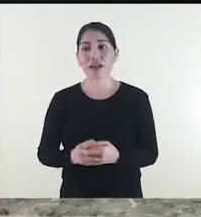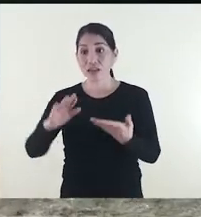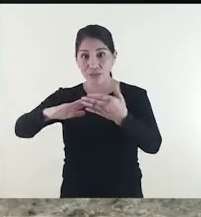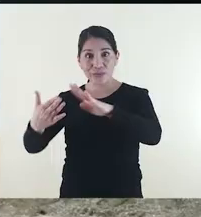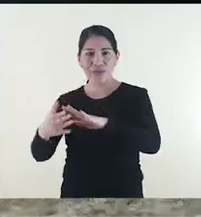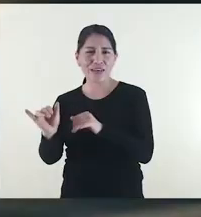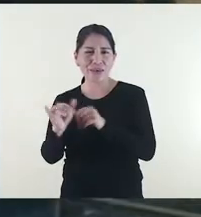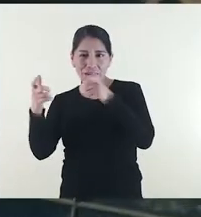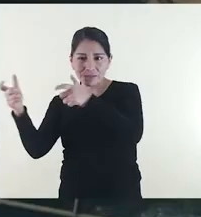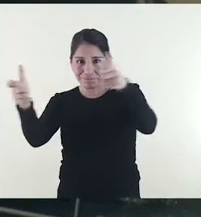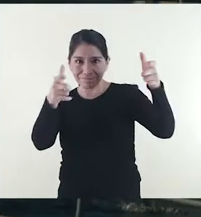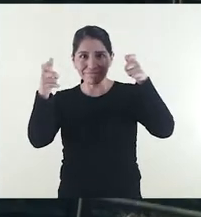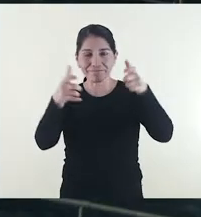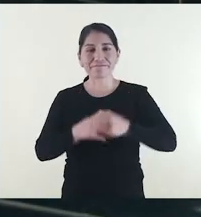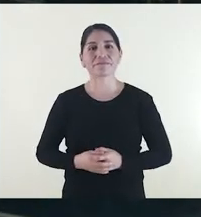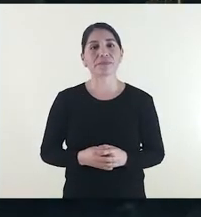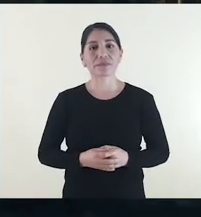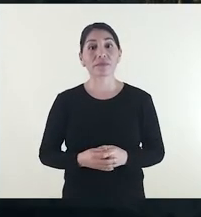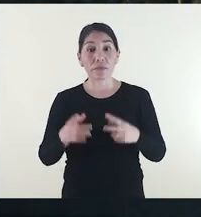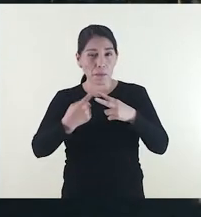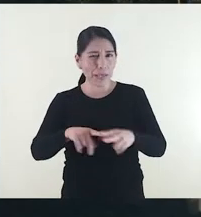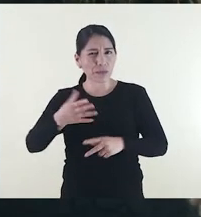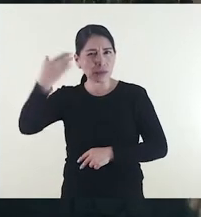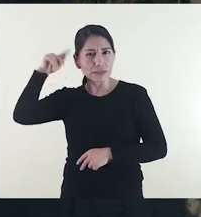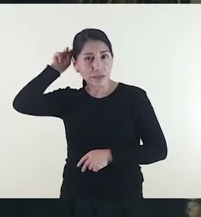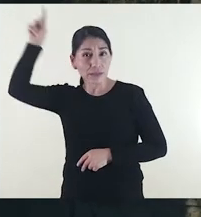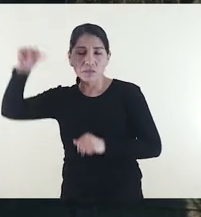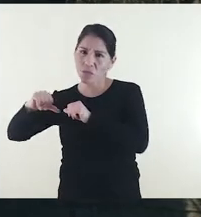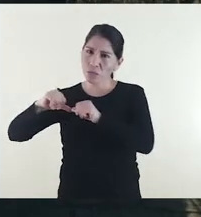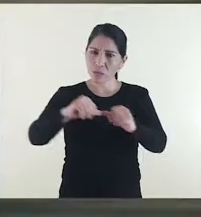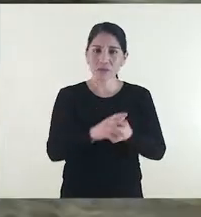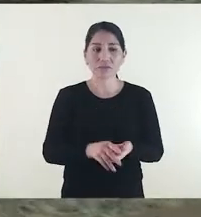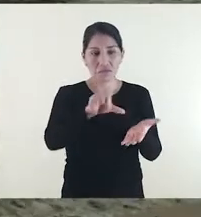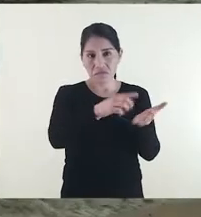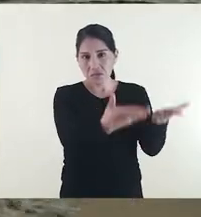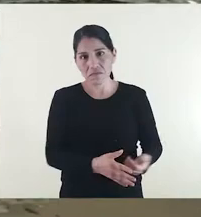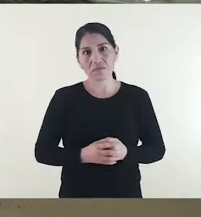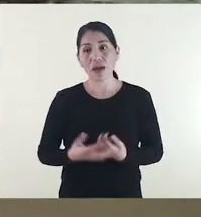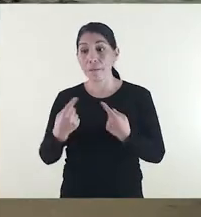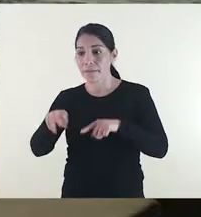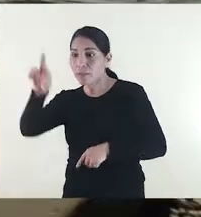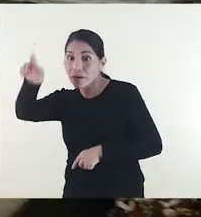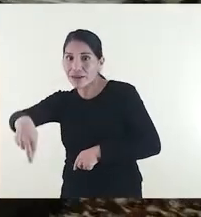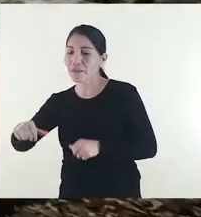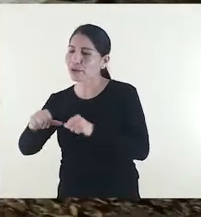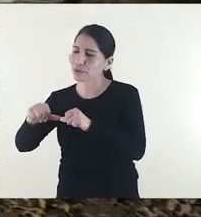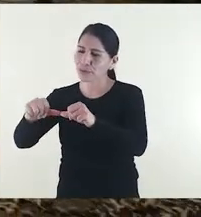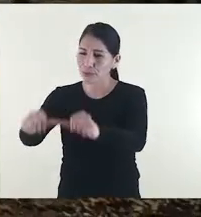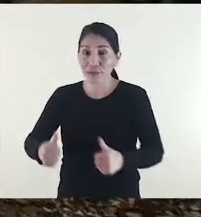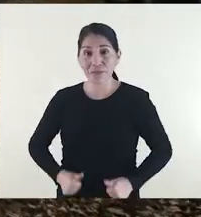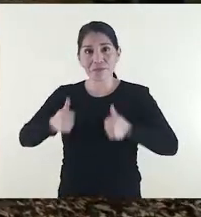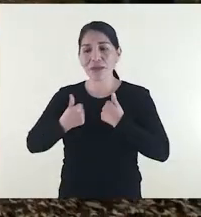Una ciudad bautizada como de los reyes, pero cuya raíz india se mantuvo. Lima es Lima, porque el Rímac permaneció